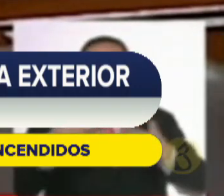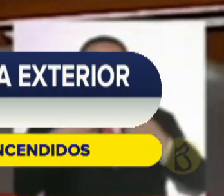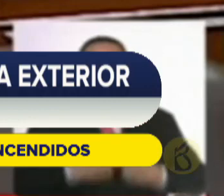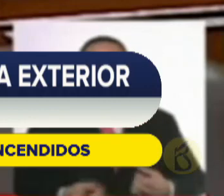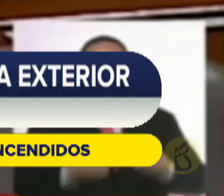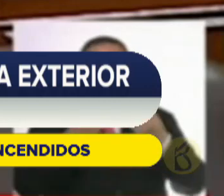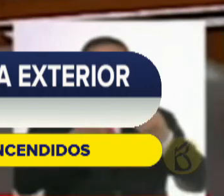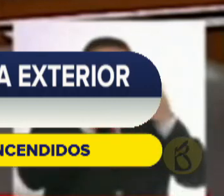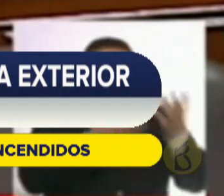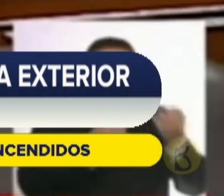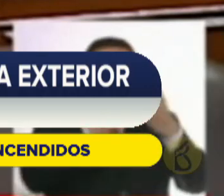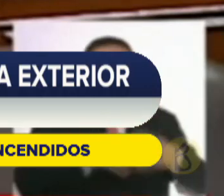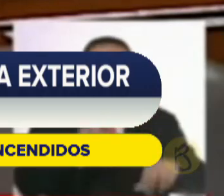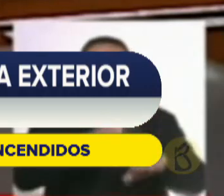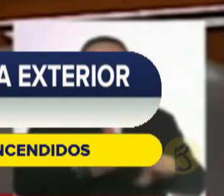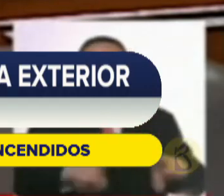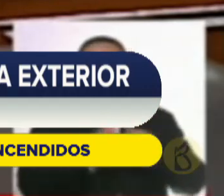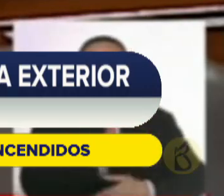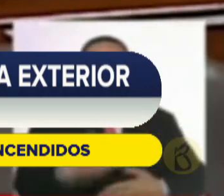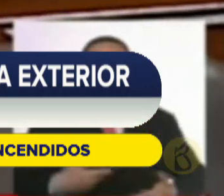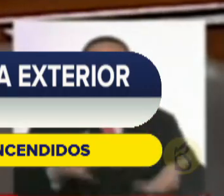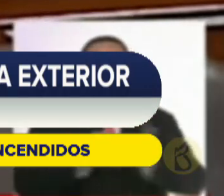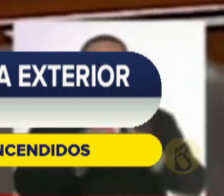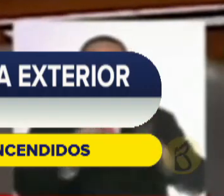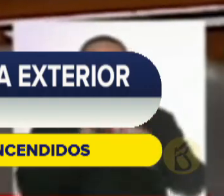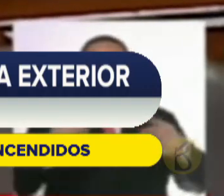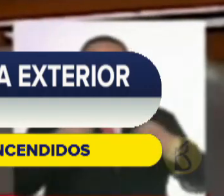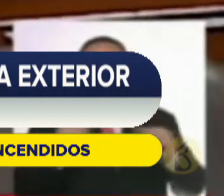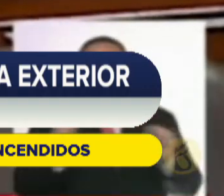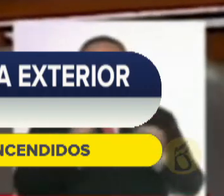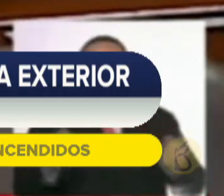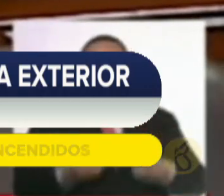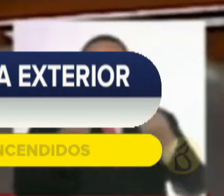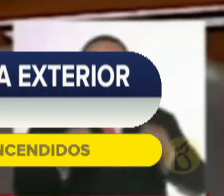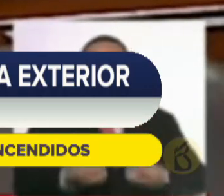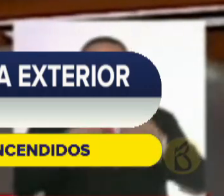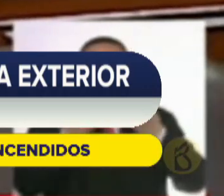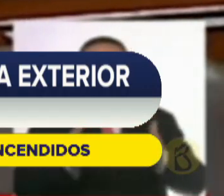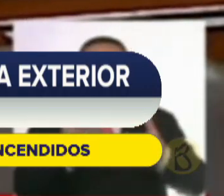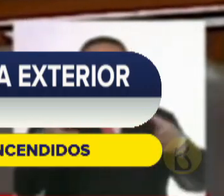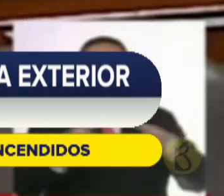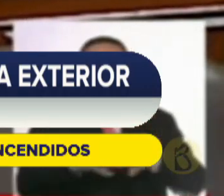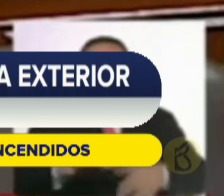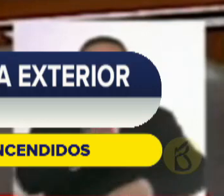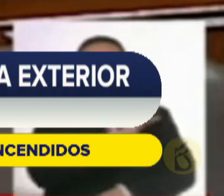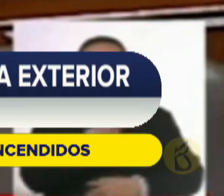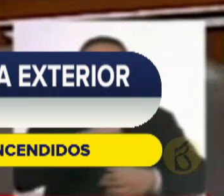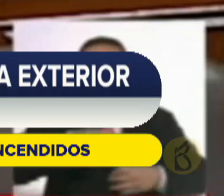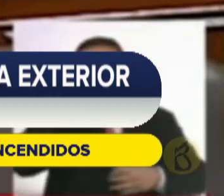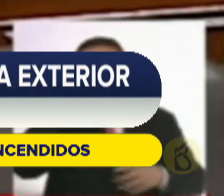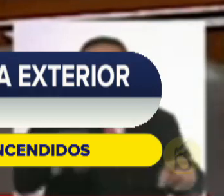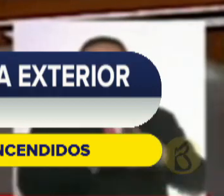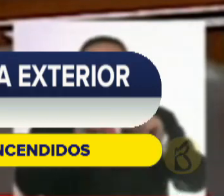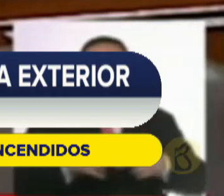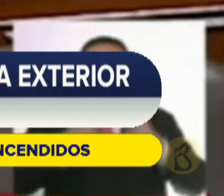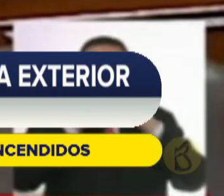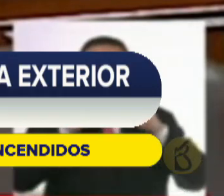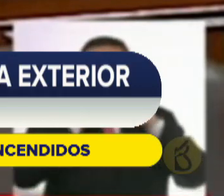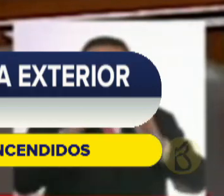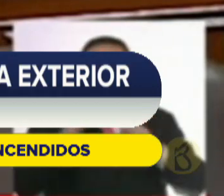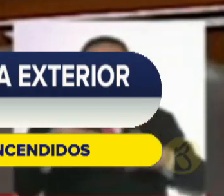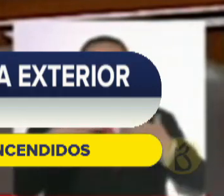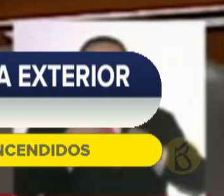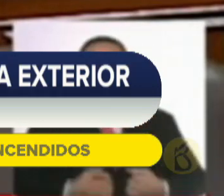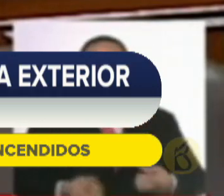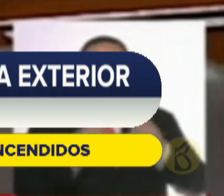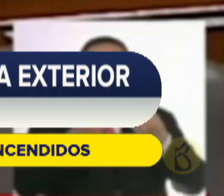CELAC. No puede ser posible que todos los presidentes de los países vecinos de la región tengan un mensaje igualito, como si Castillo fuera pues un héroe